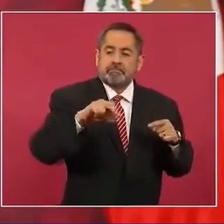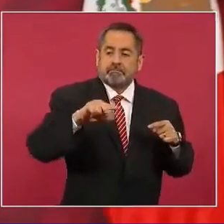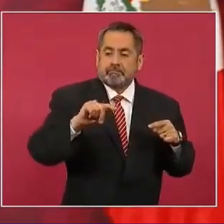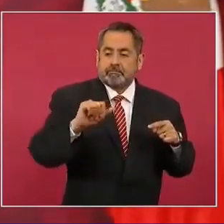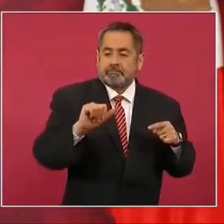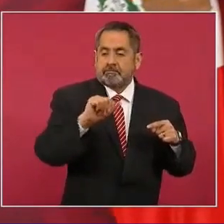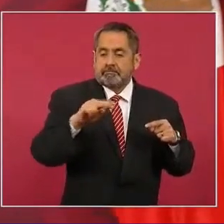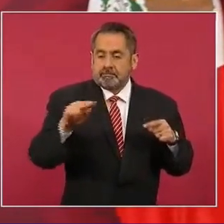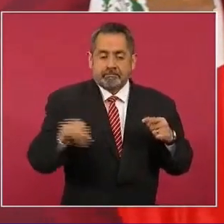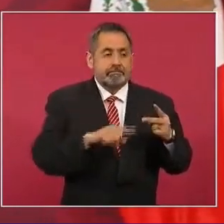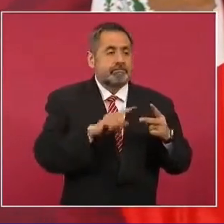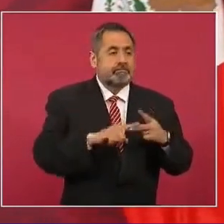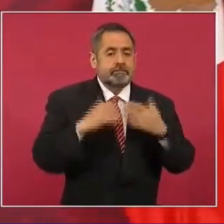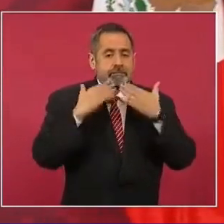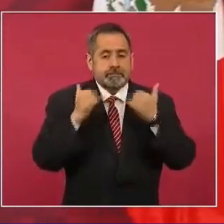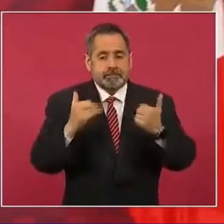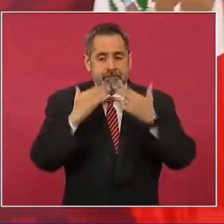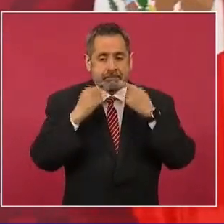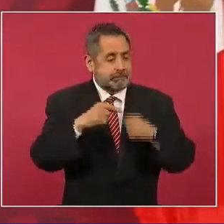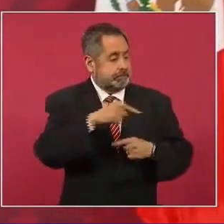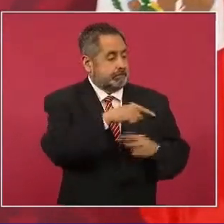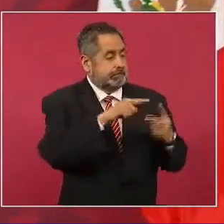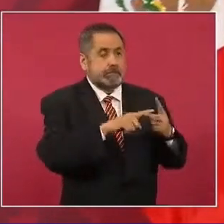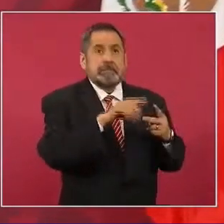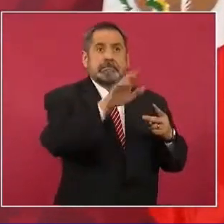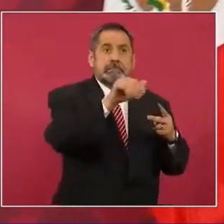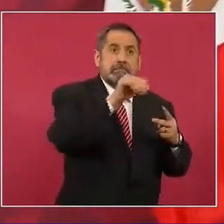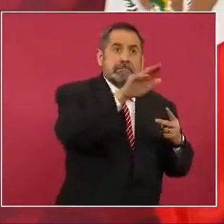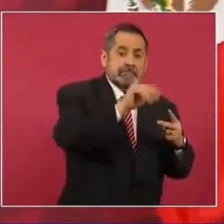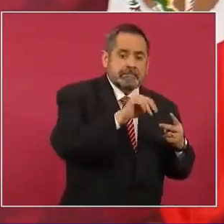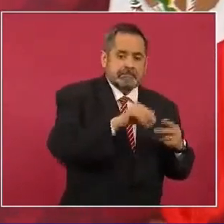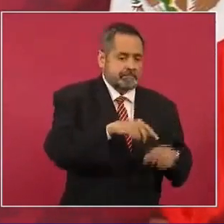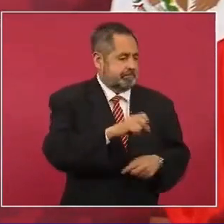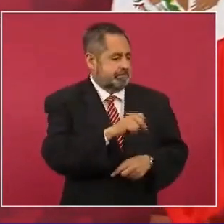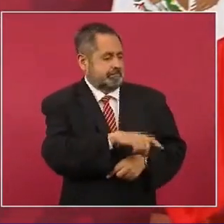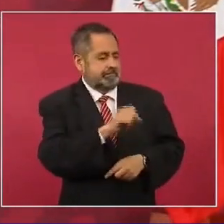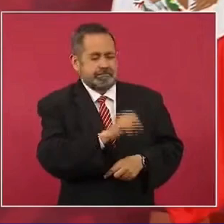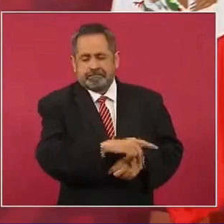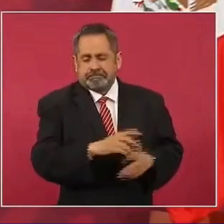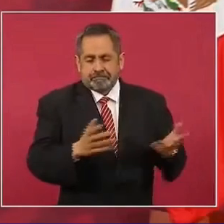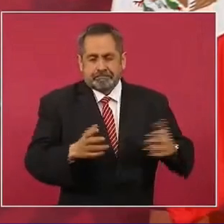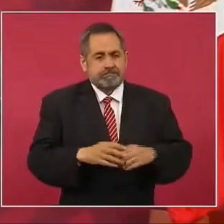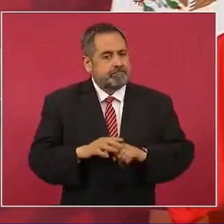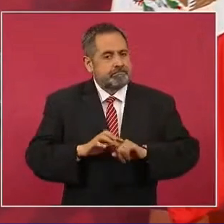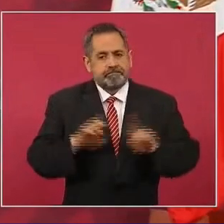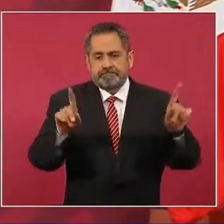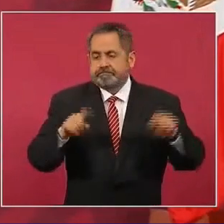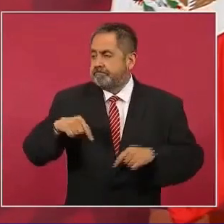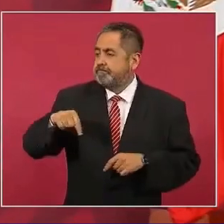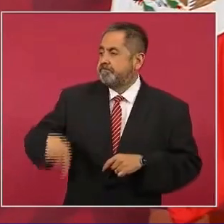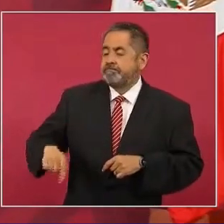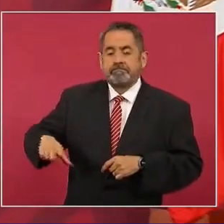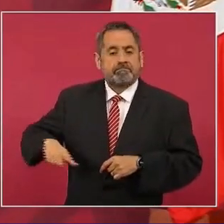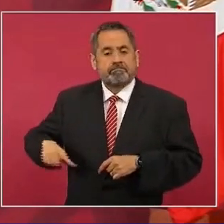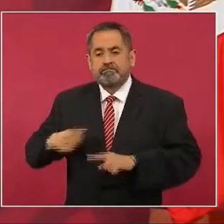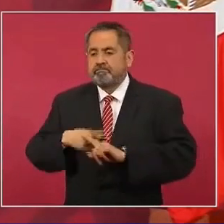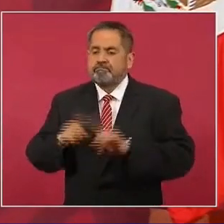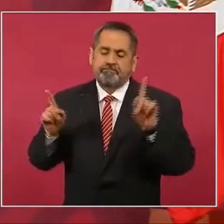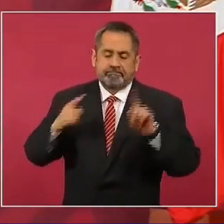y siempre actúan así. Pero esto es un gobierno democrático surgido